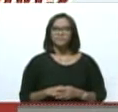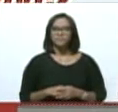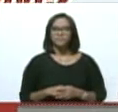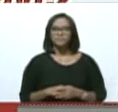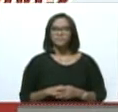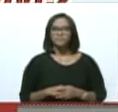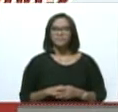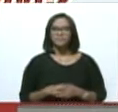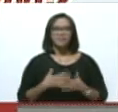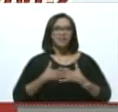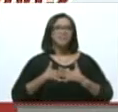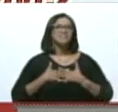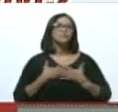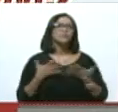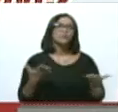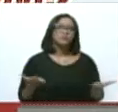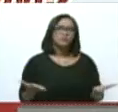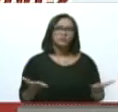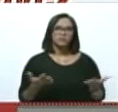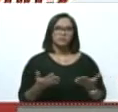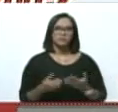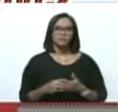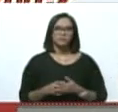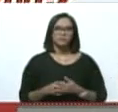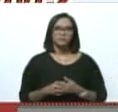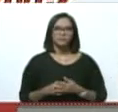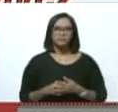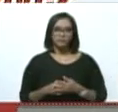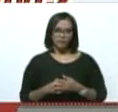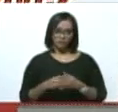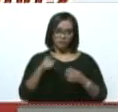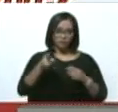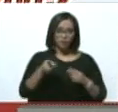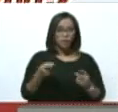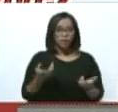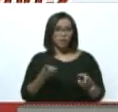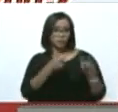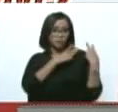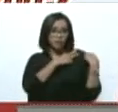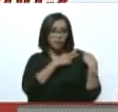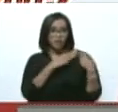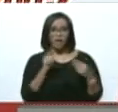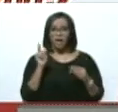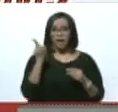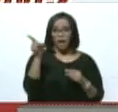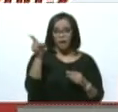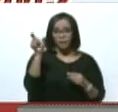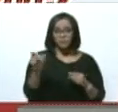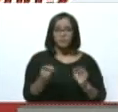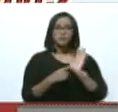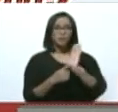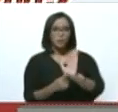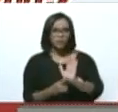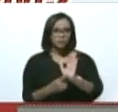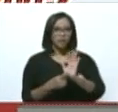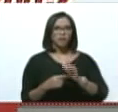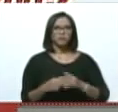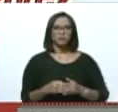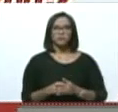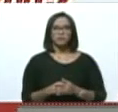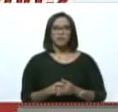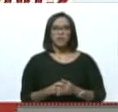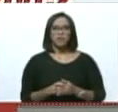de la disposición. Y tú le das responsabilidad a aquel que te ha demostrado ser en todo